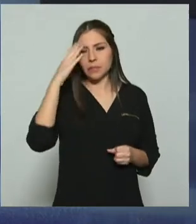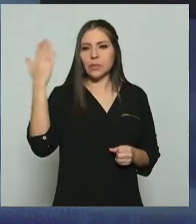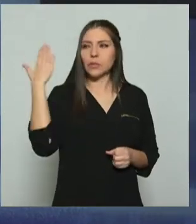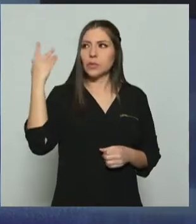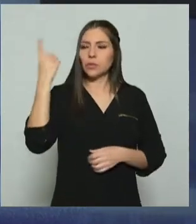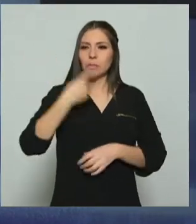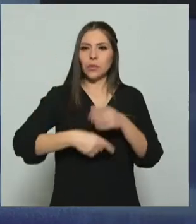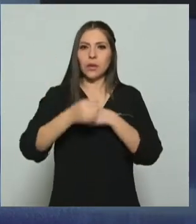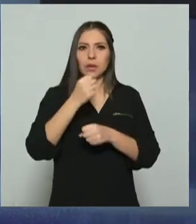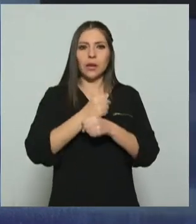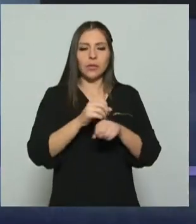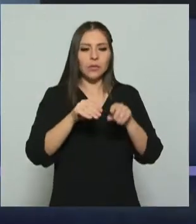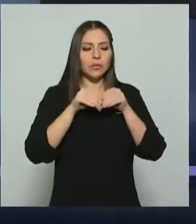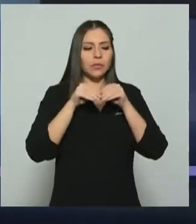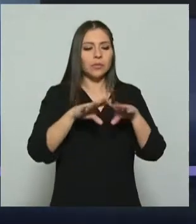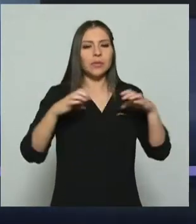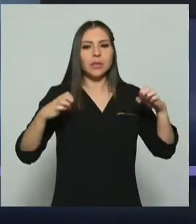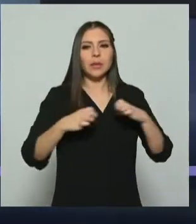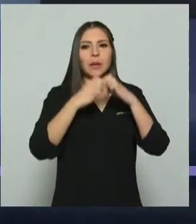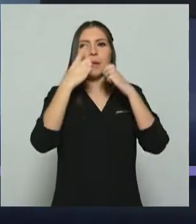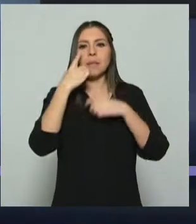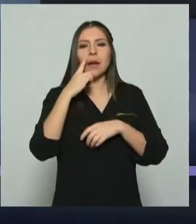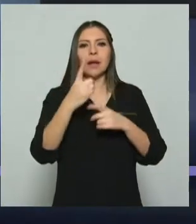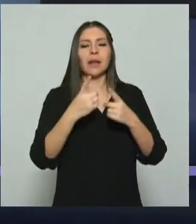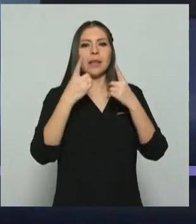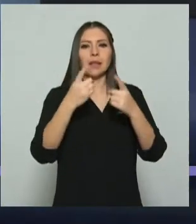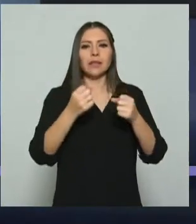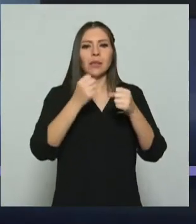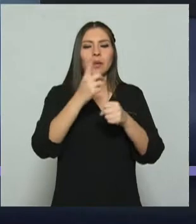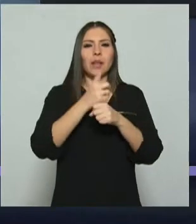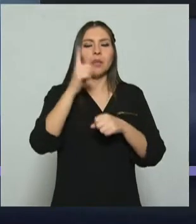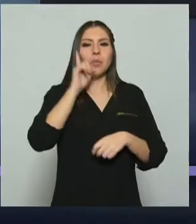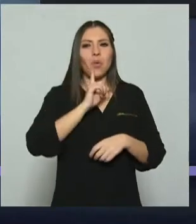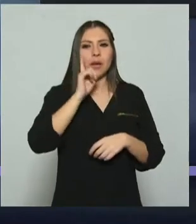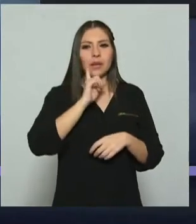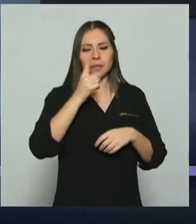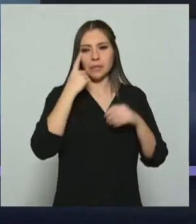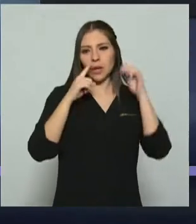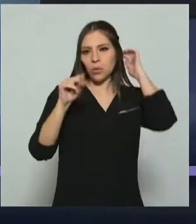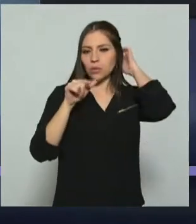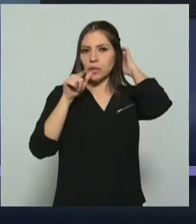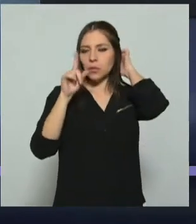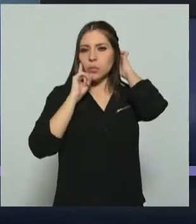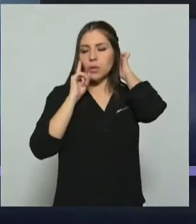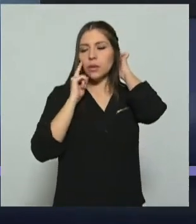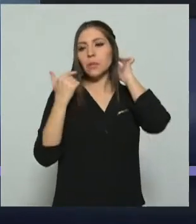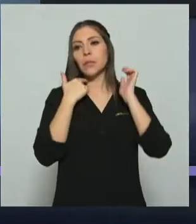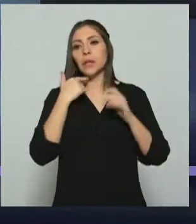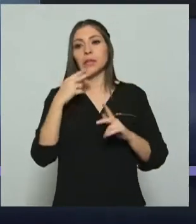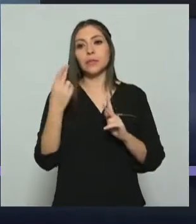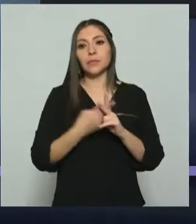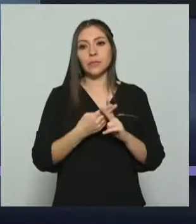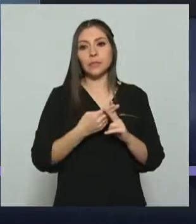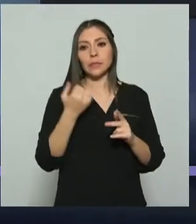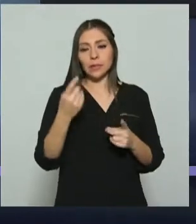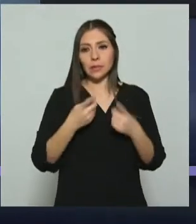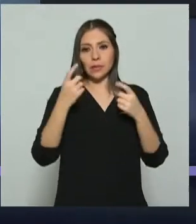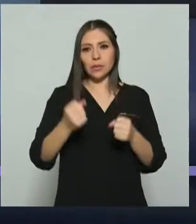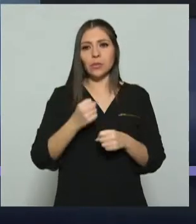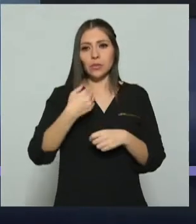por objeto acordar e implementar acciones de emergencia para garantizar el cese a la violencia feminicida y la seguridad de las mismas, me parece que esto